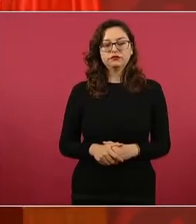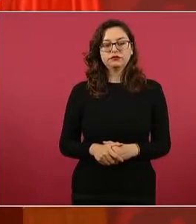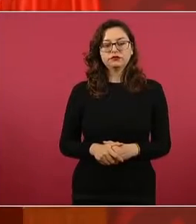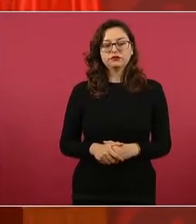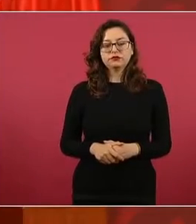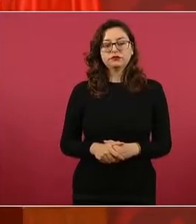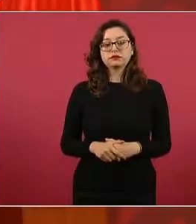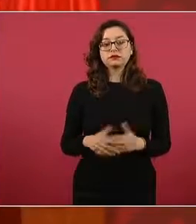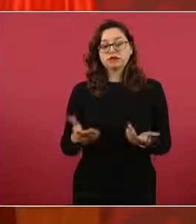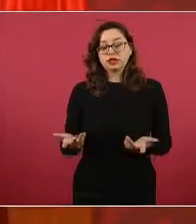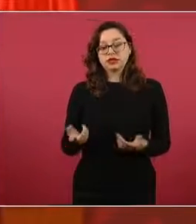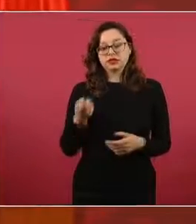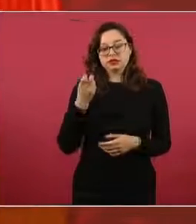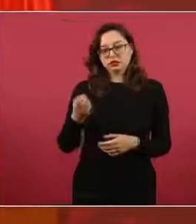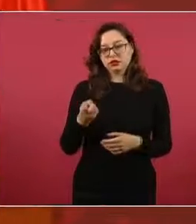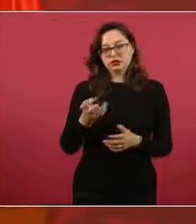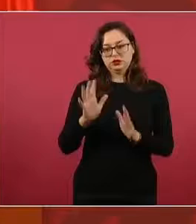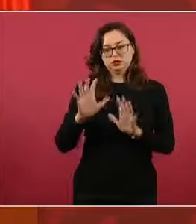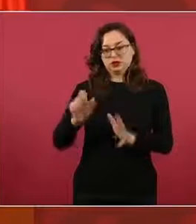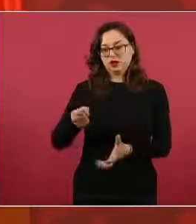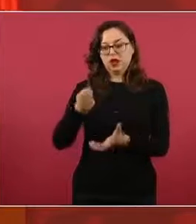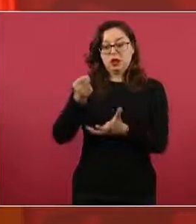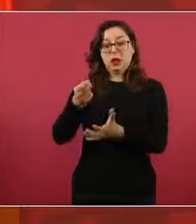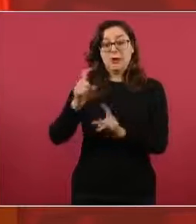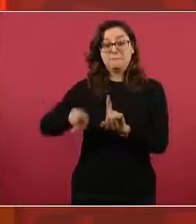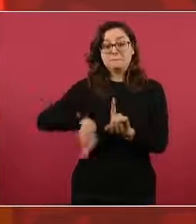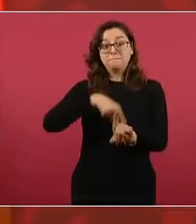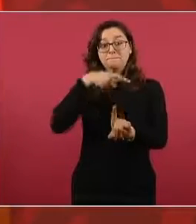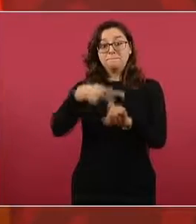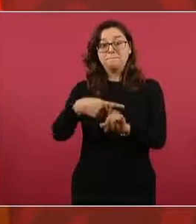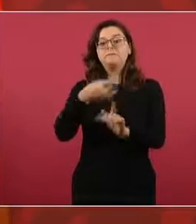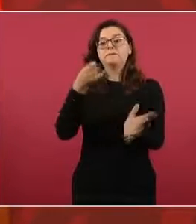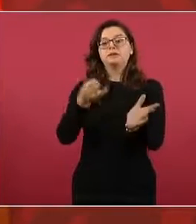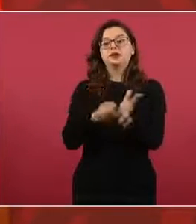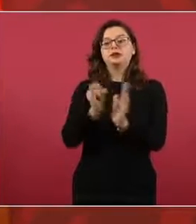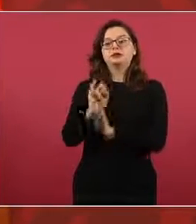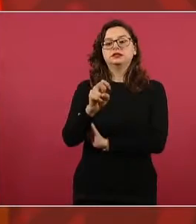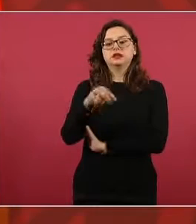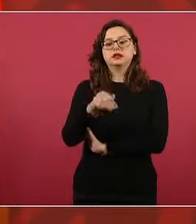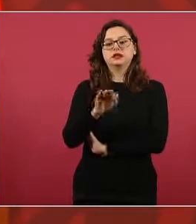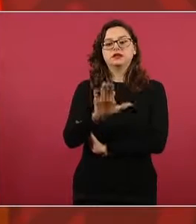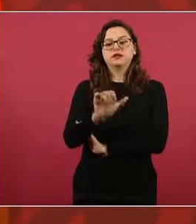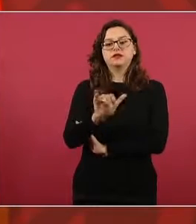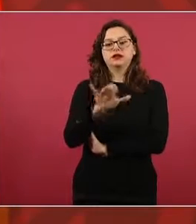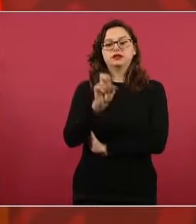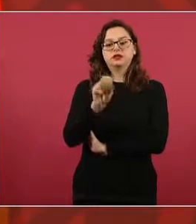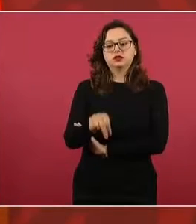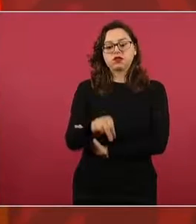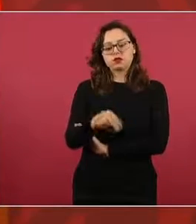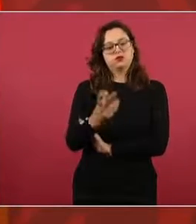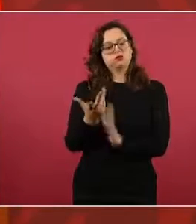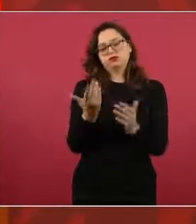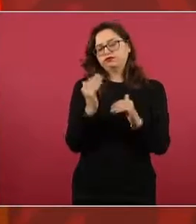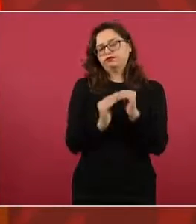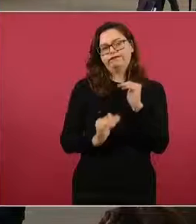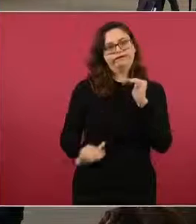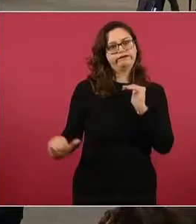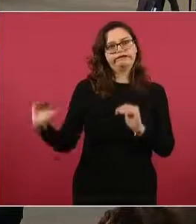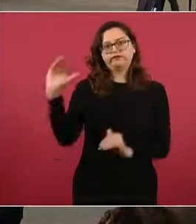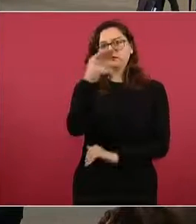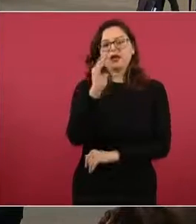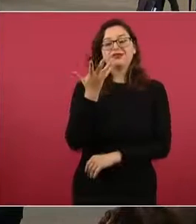Si le agregamos inflación, pues es un incremento del 10%.